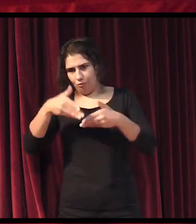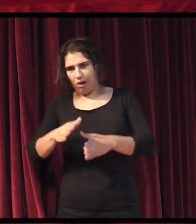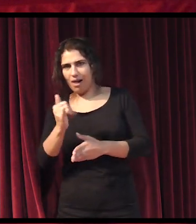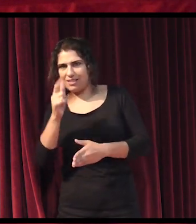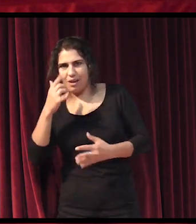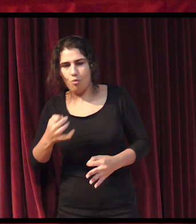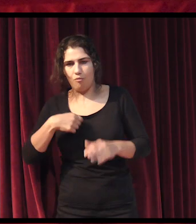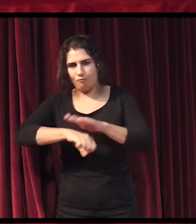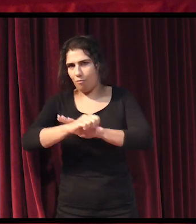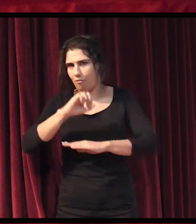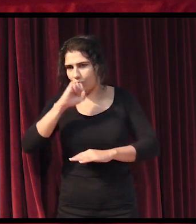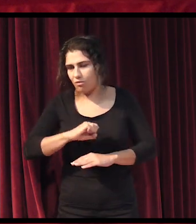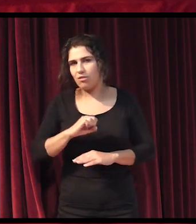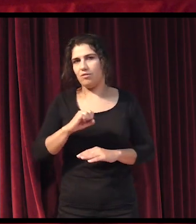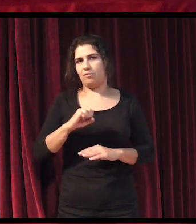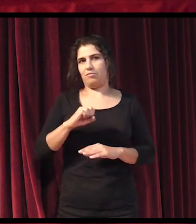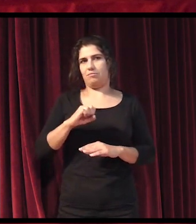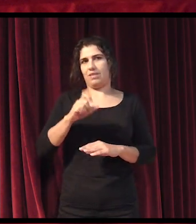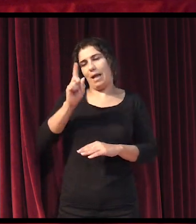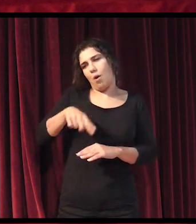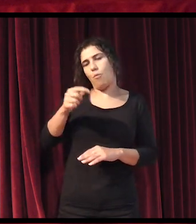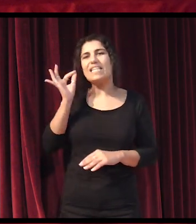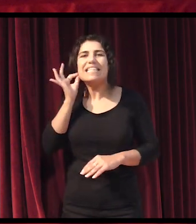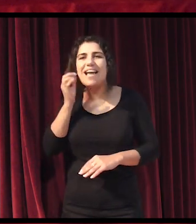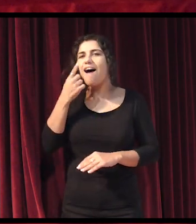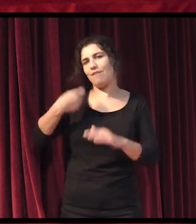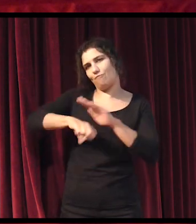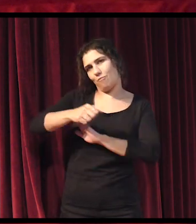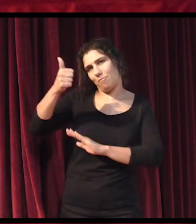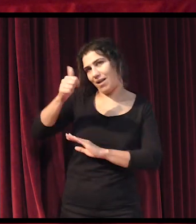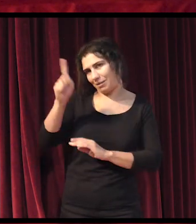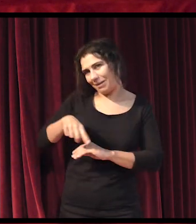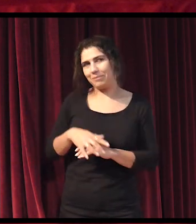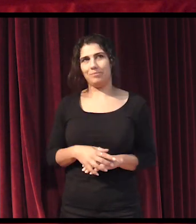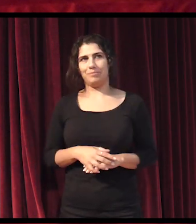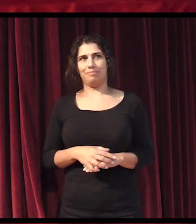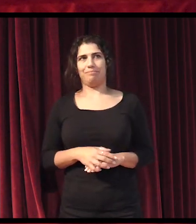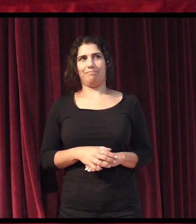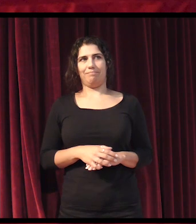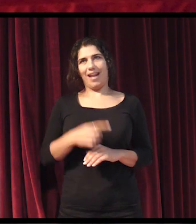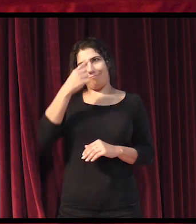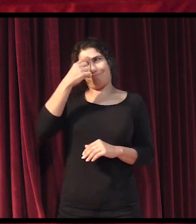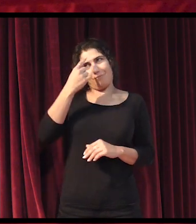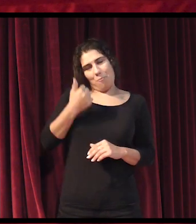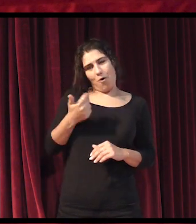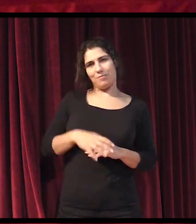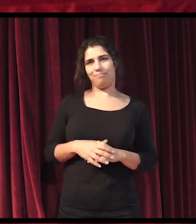fútbol. Y a ver si aparecen más chiquillas jugando al fútbol, que también las he hecho un poquito de menos. Gracias.